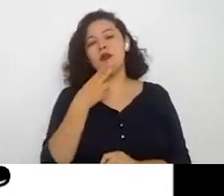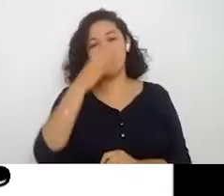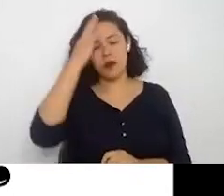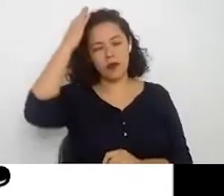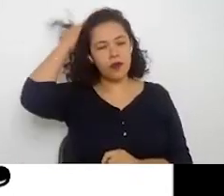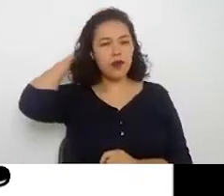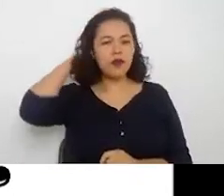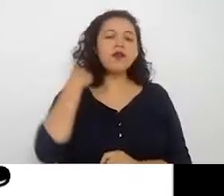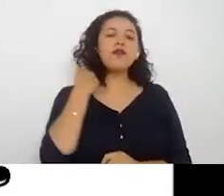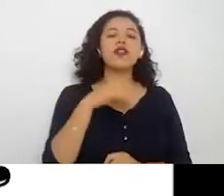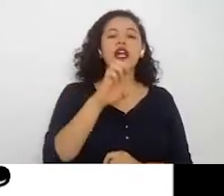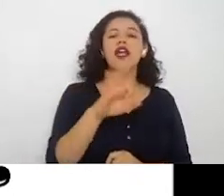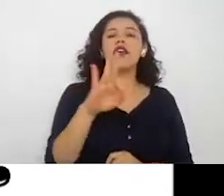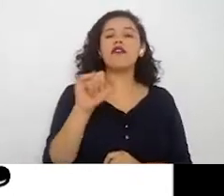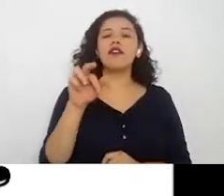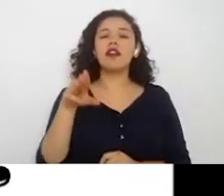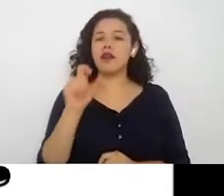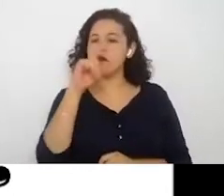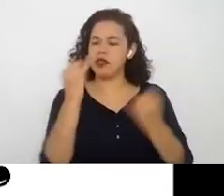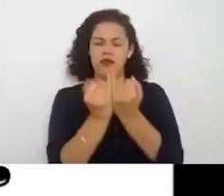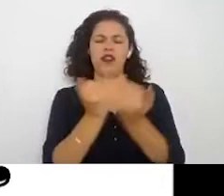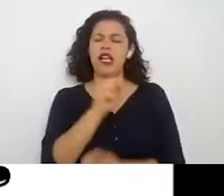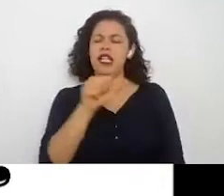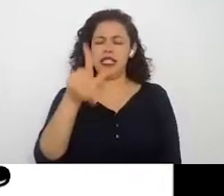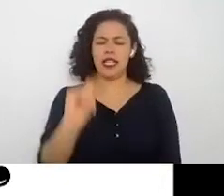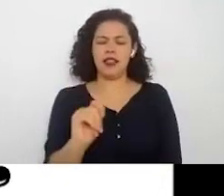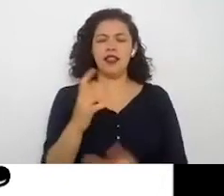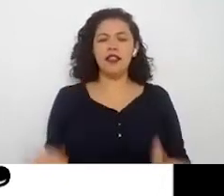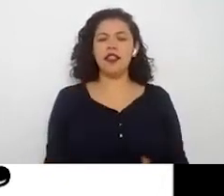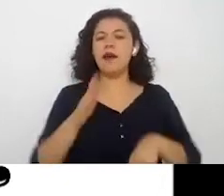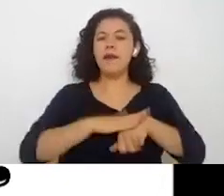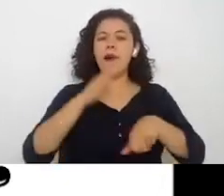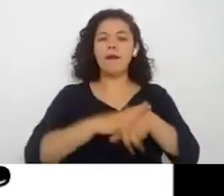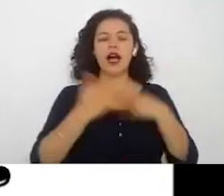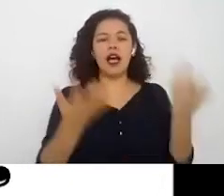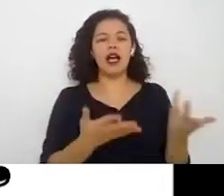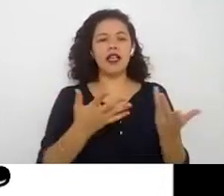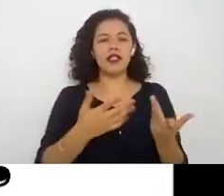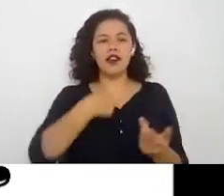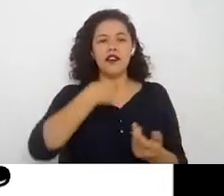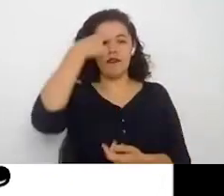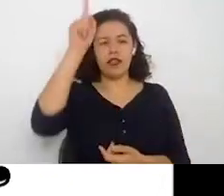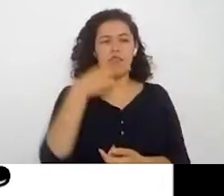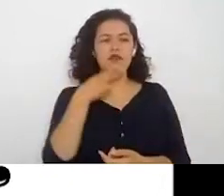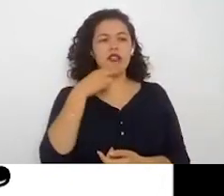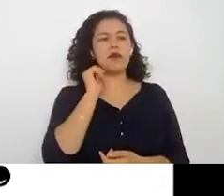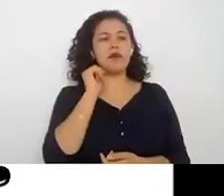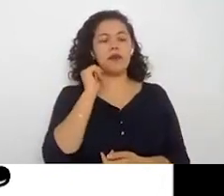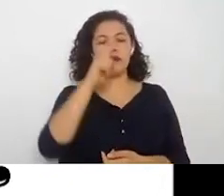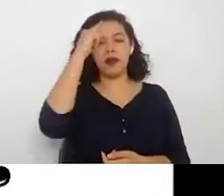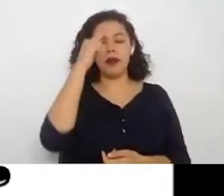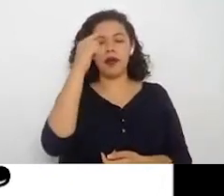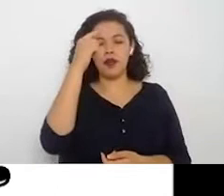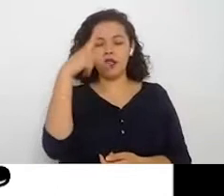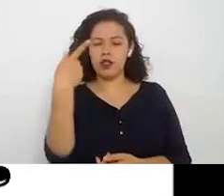como lo usamos en el SAT. Entonces cada vez es más amigable poder utilizarlo desde su